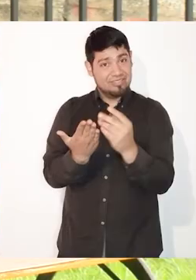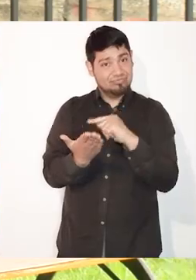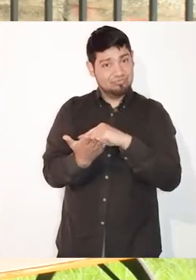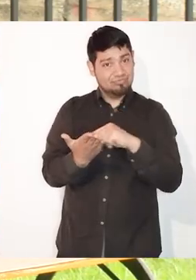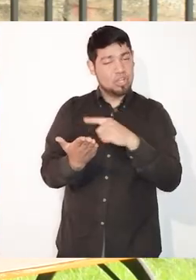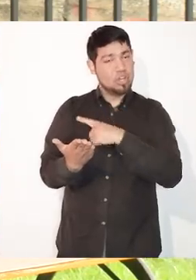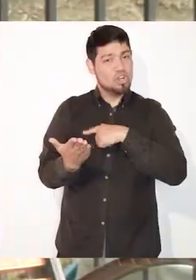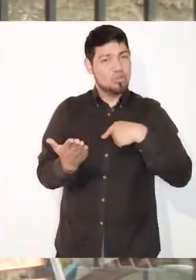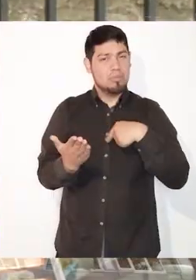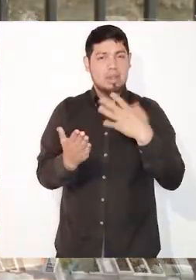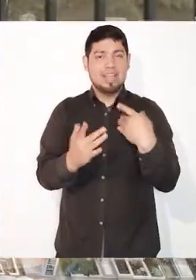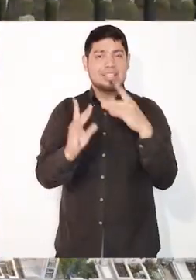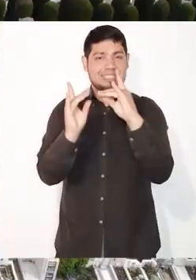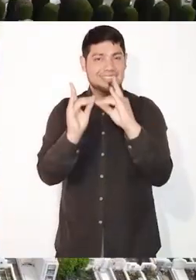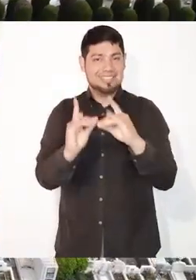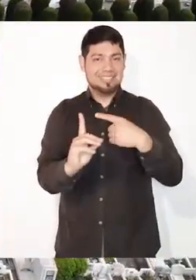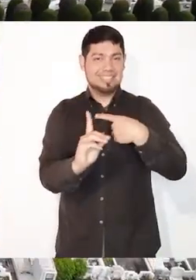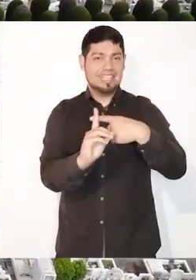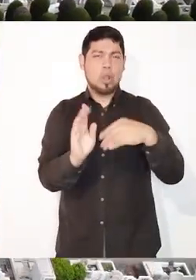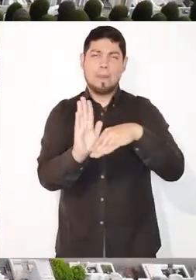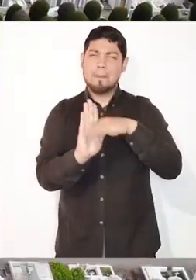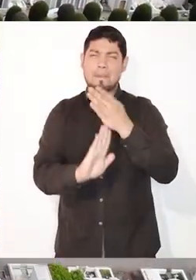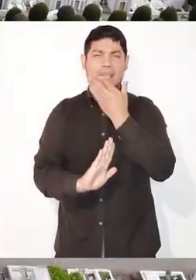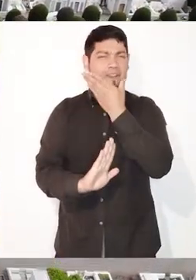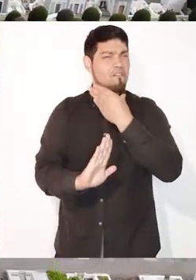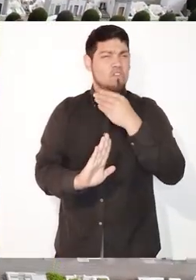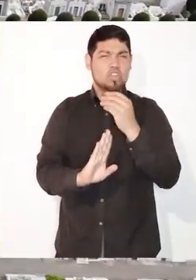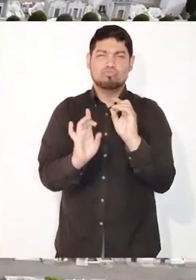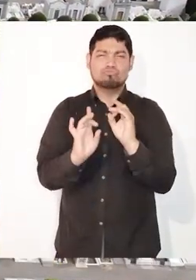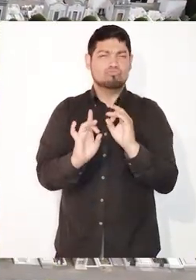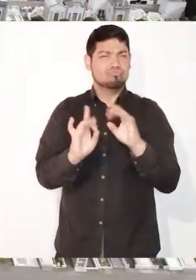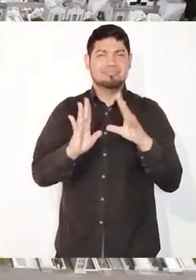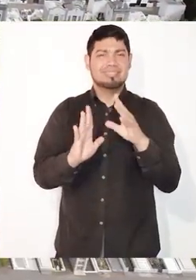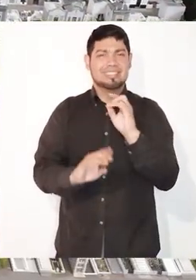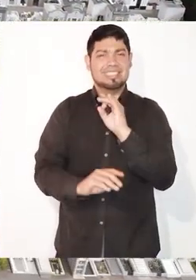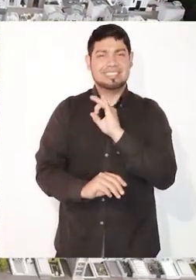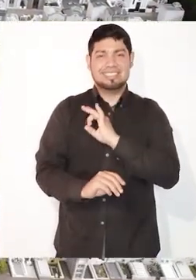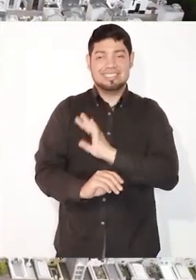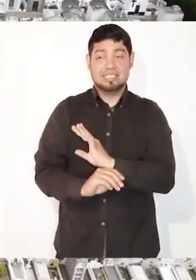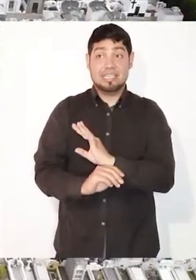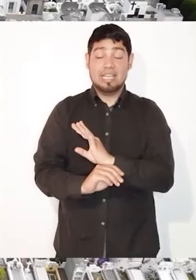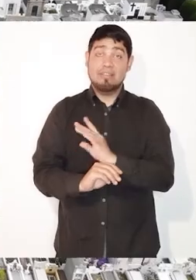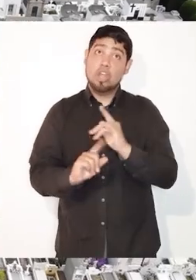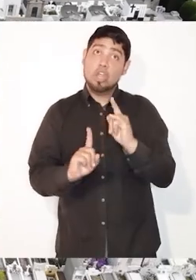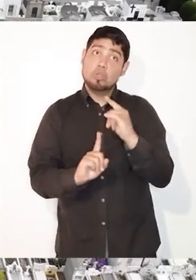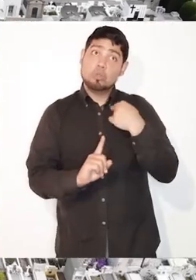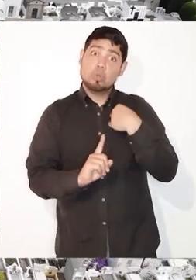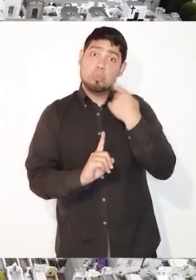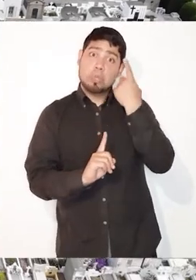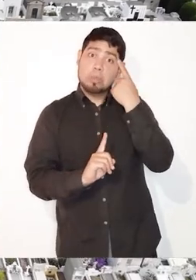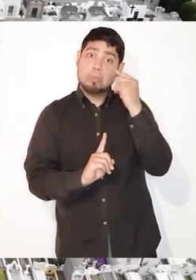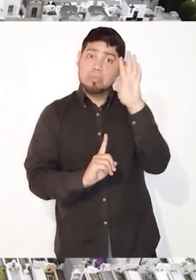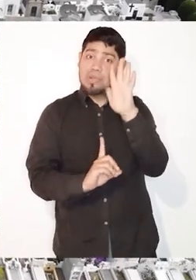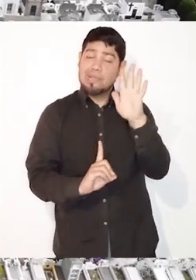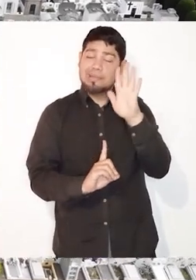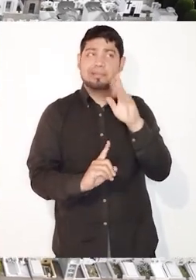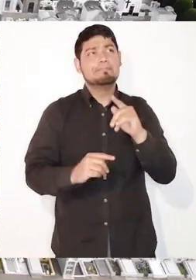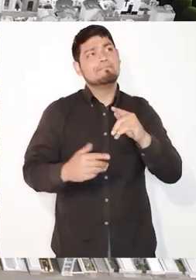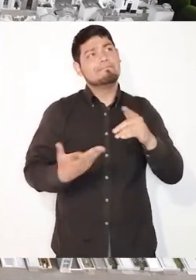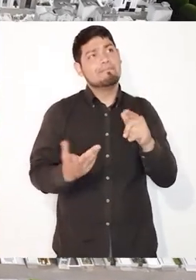de una idea, ¿no? Si Magallanes o Punta Arenas se caracteriza por tener el cementerio más hermoso de